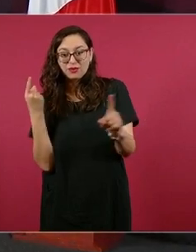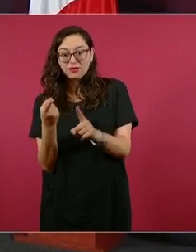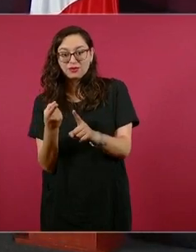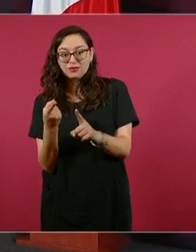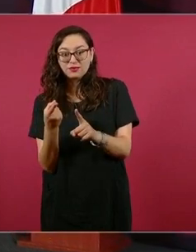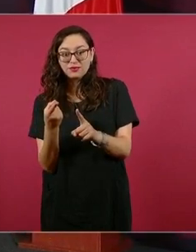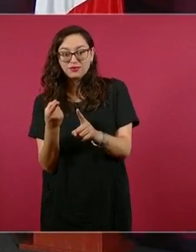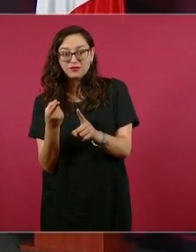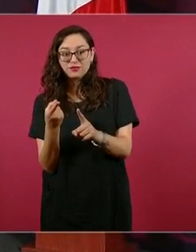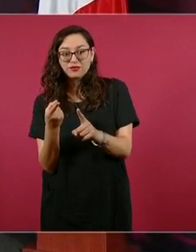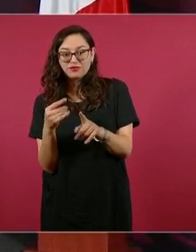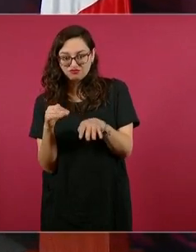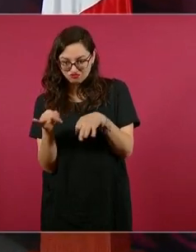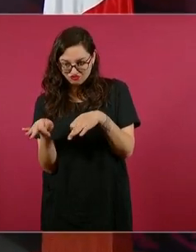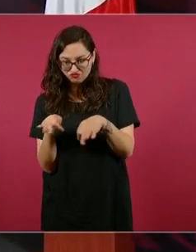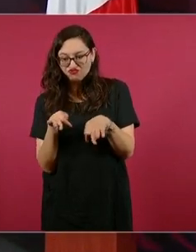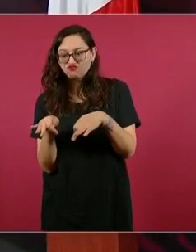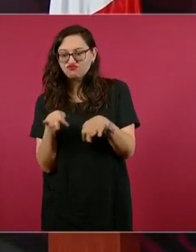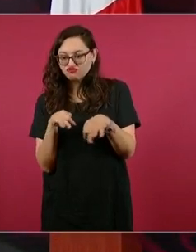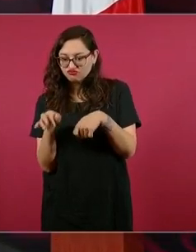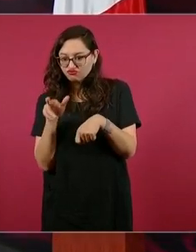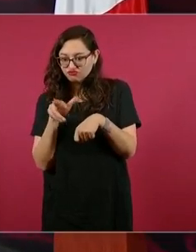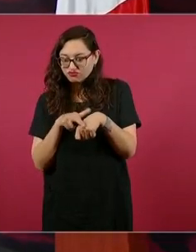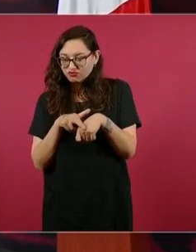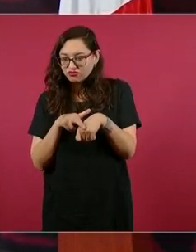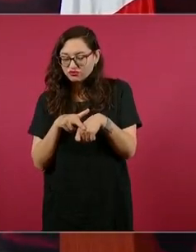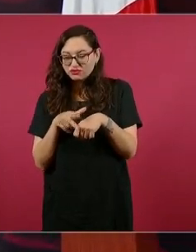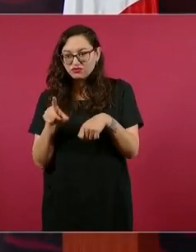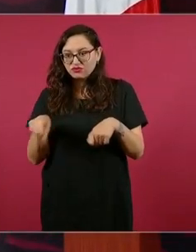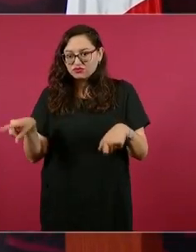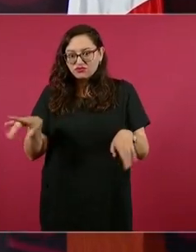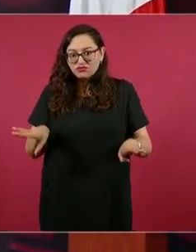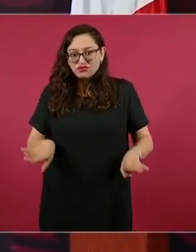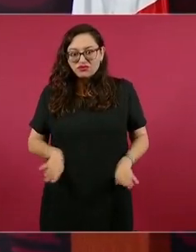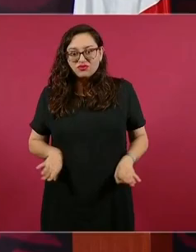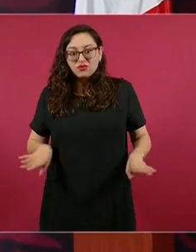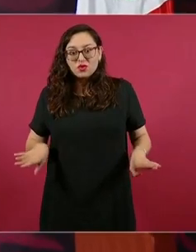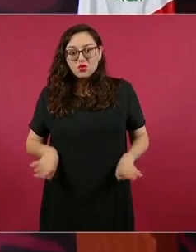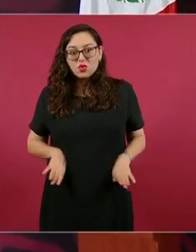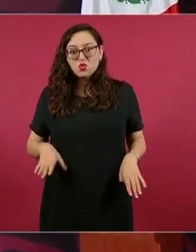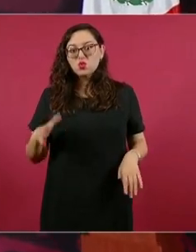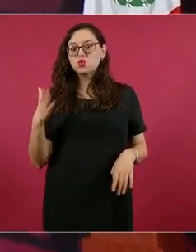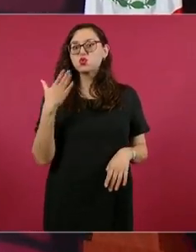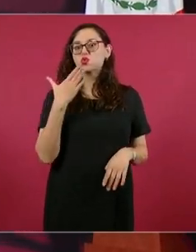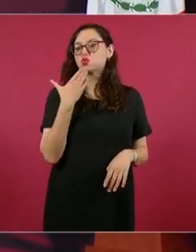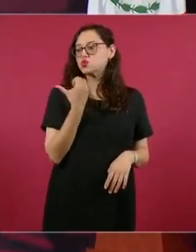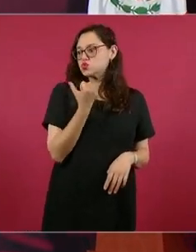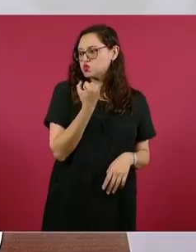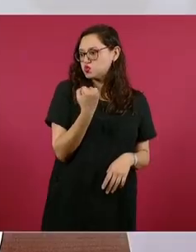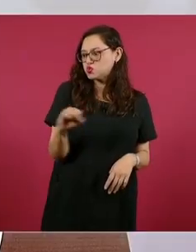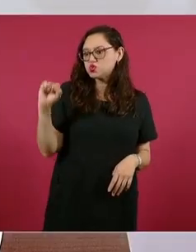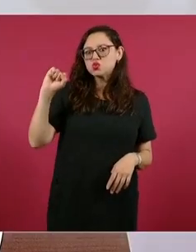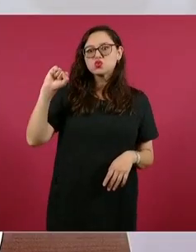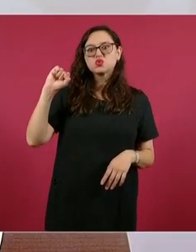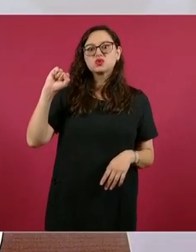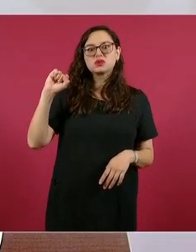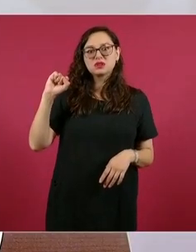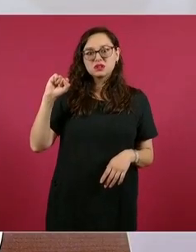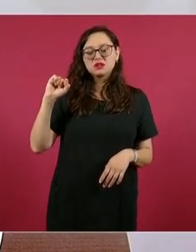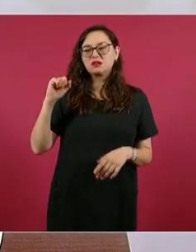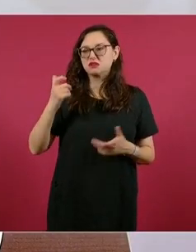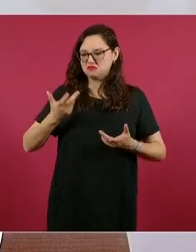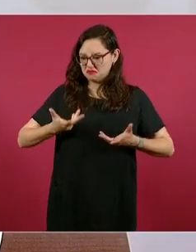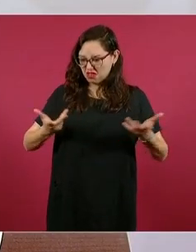fundamentalmente al trabajador, a los trabajadores, a la forma como los trabajadores